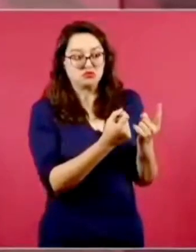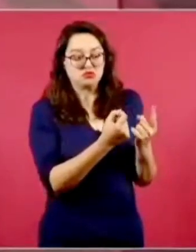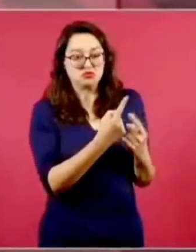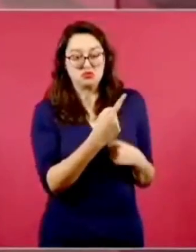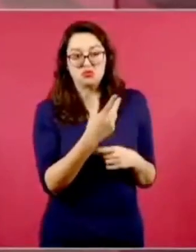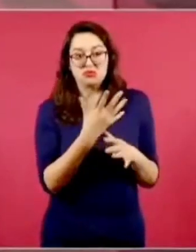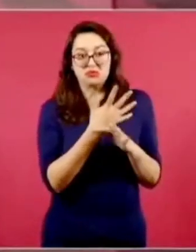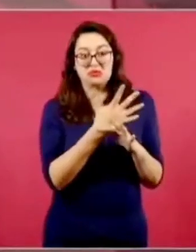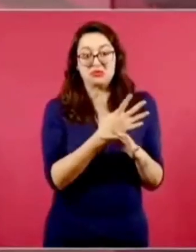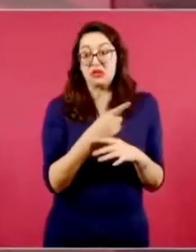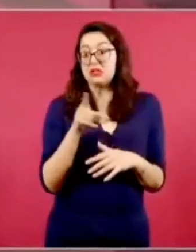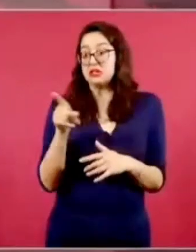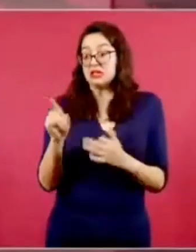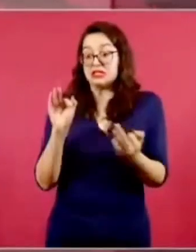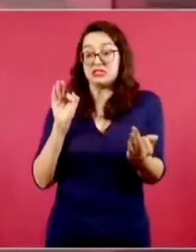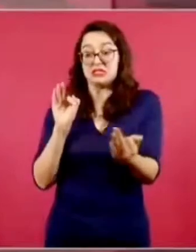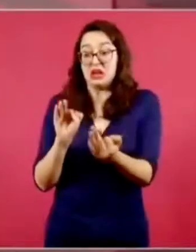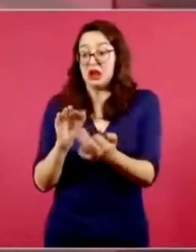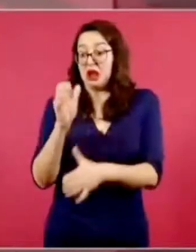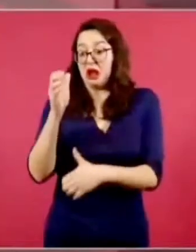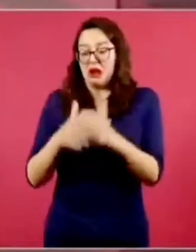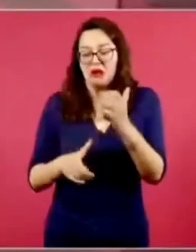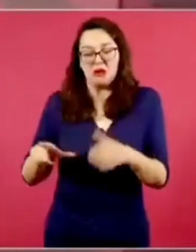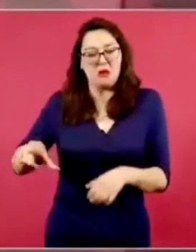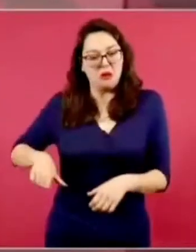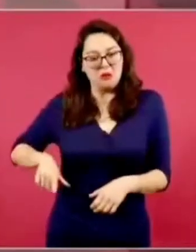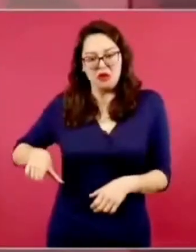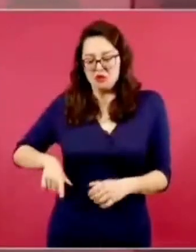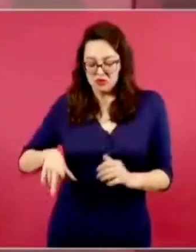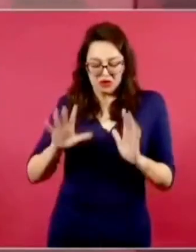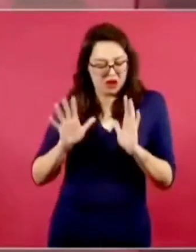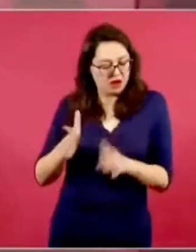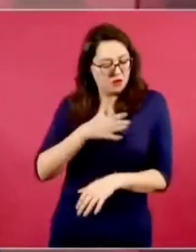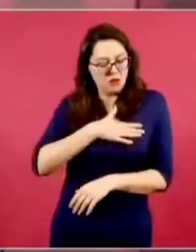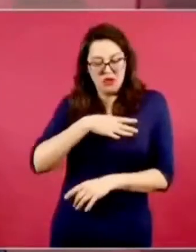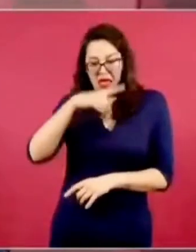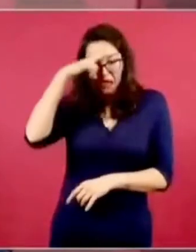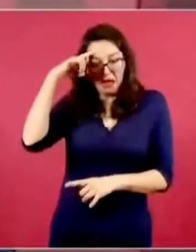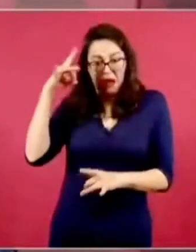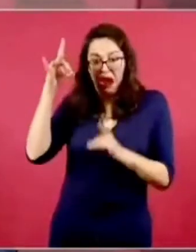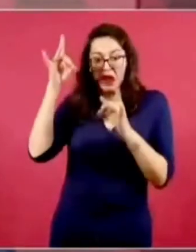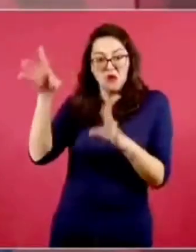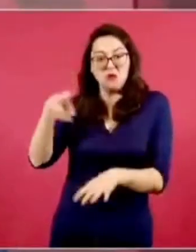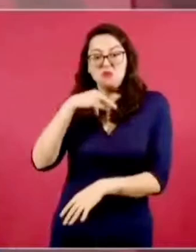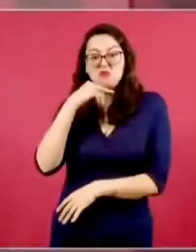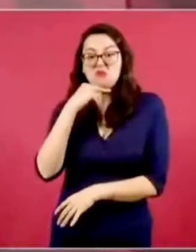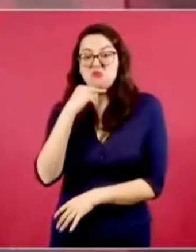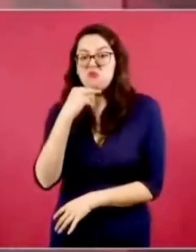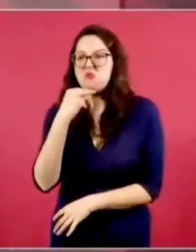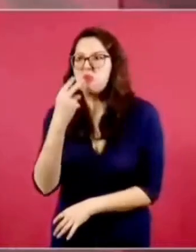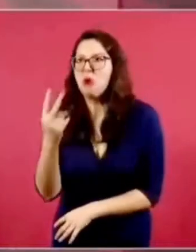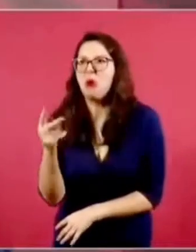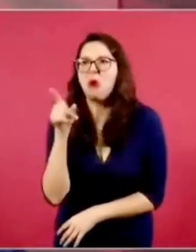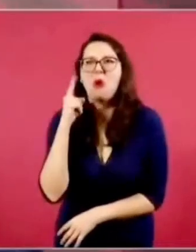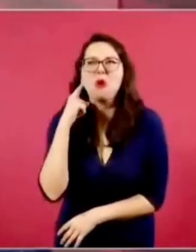terminar el gobierno, pero ya no quiero escuchar esa voz, ya no quiero